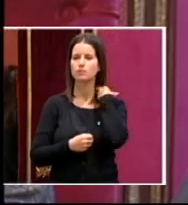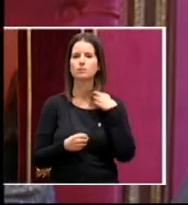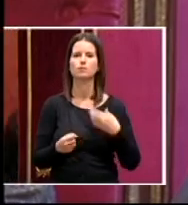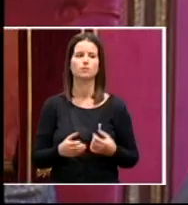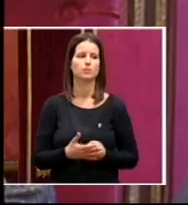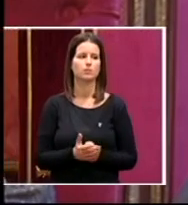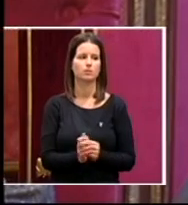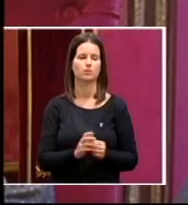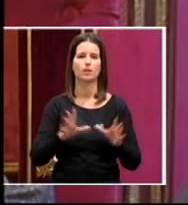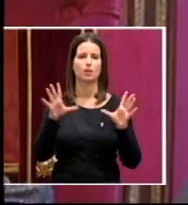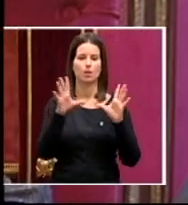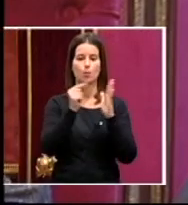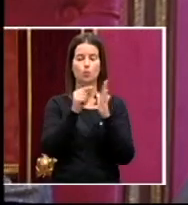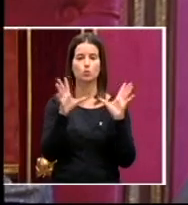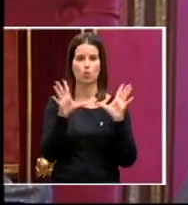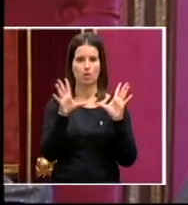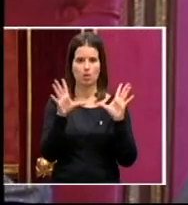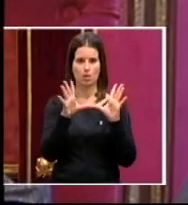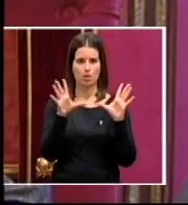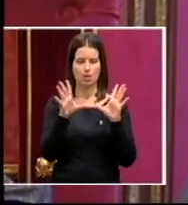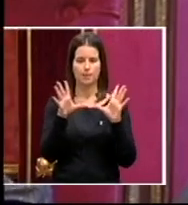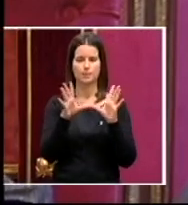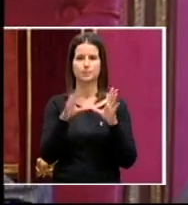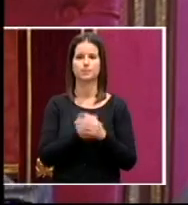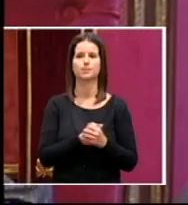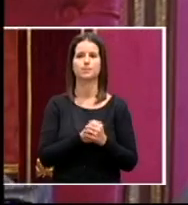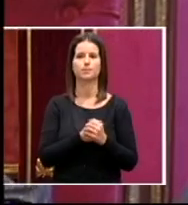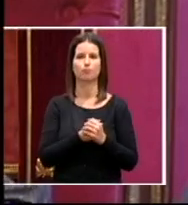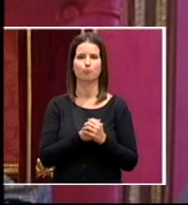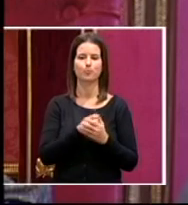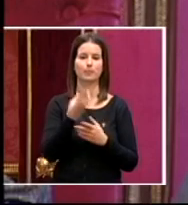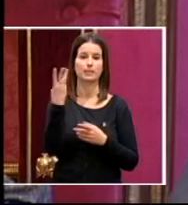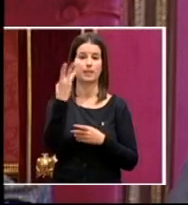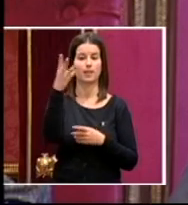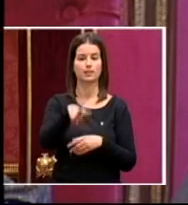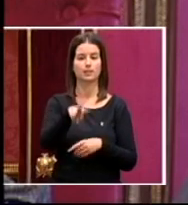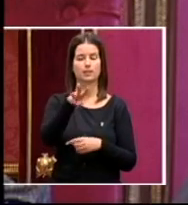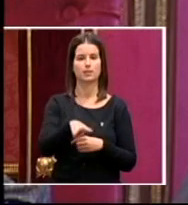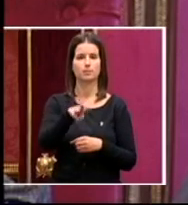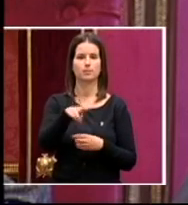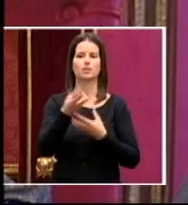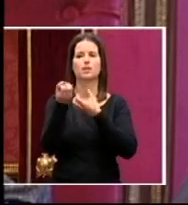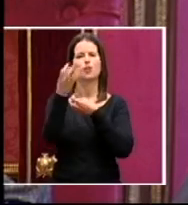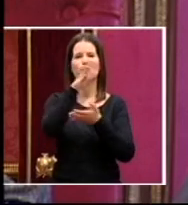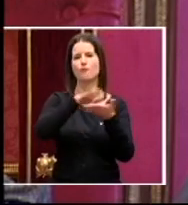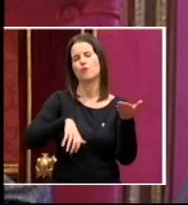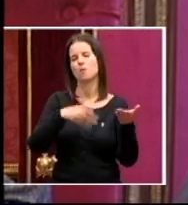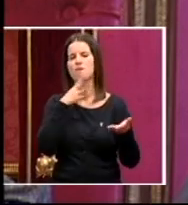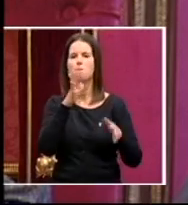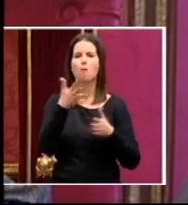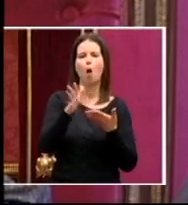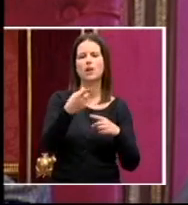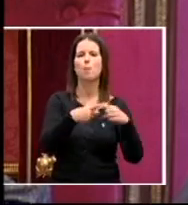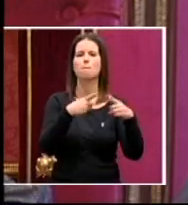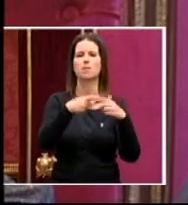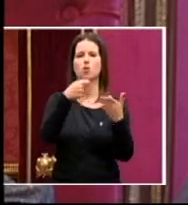Oliver. Punto 9 sobre el plan de ajuste del tercer trimestre, el informe medio de pago, sería